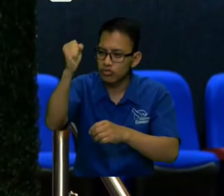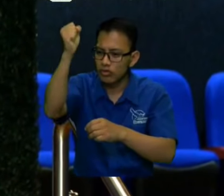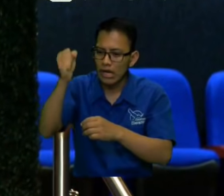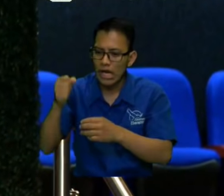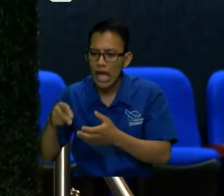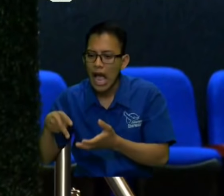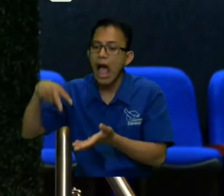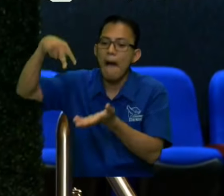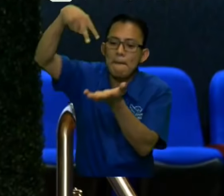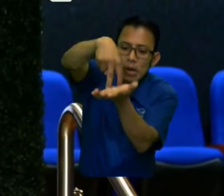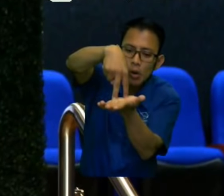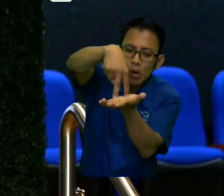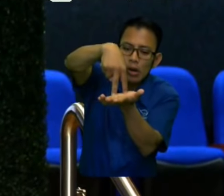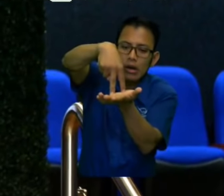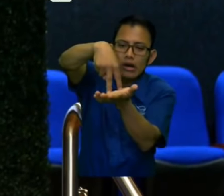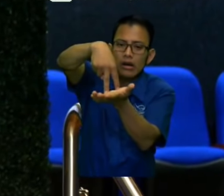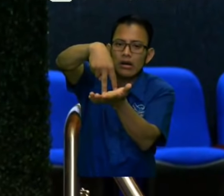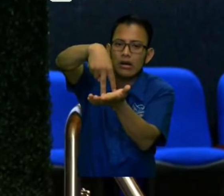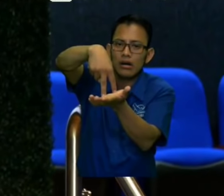Cuando ya estaban metidos en el vagón,